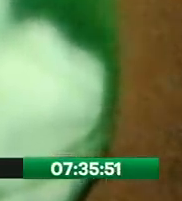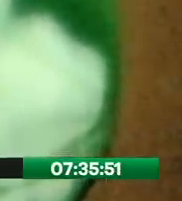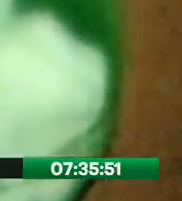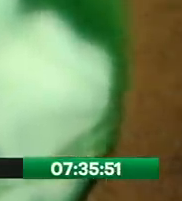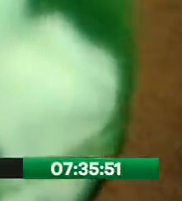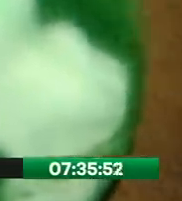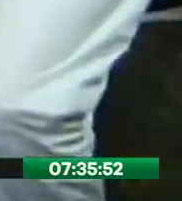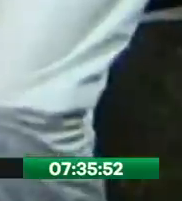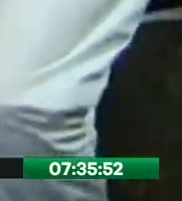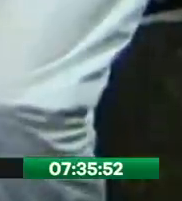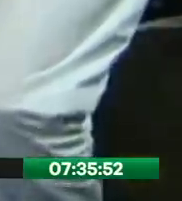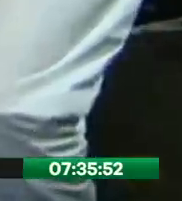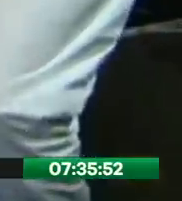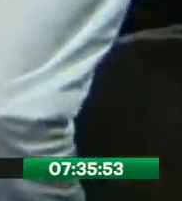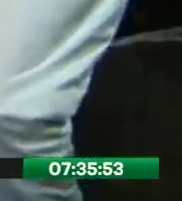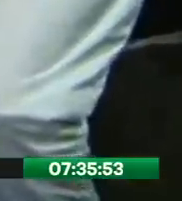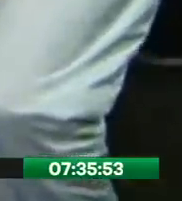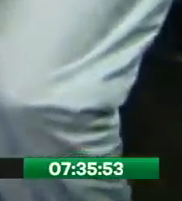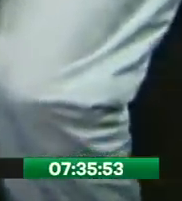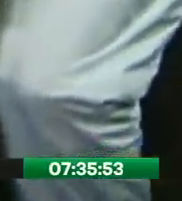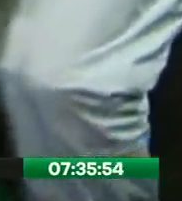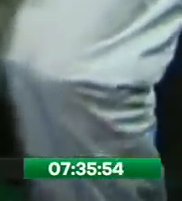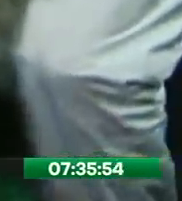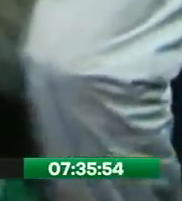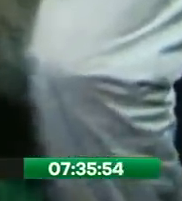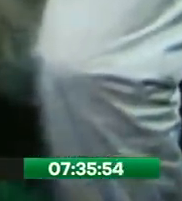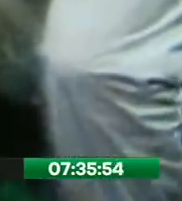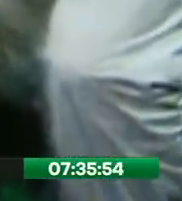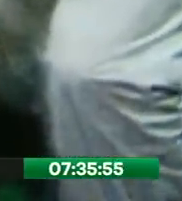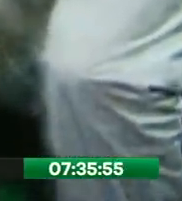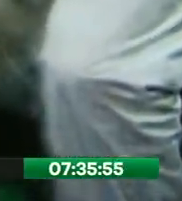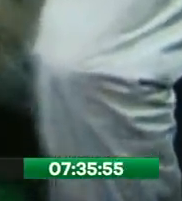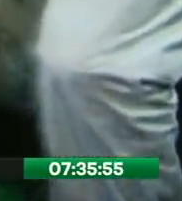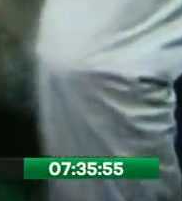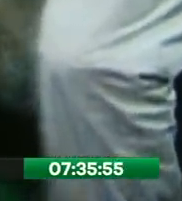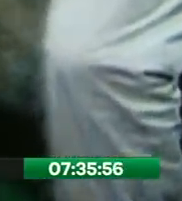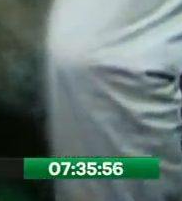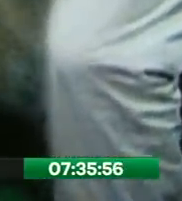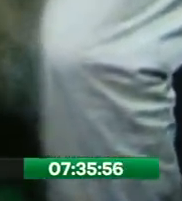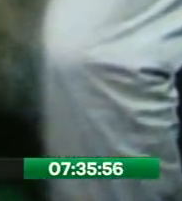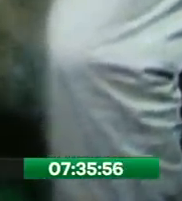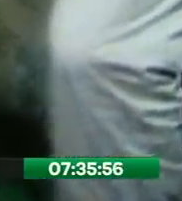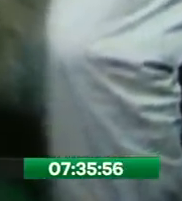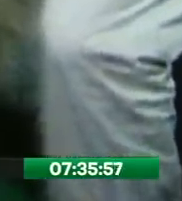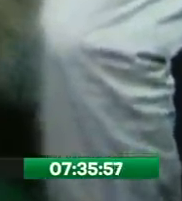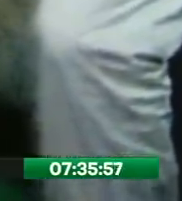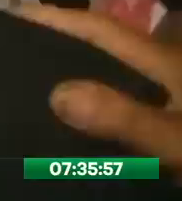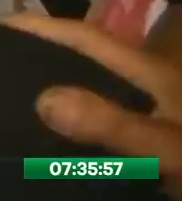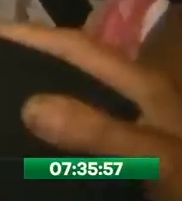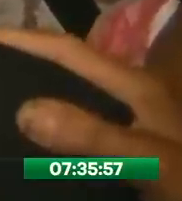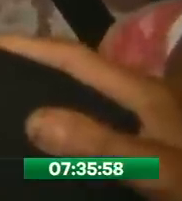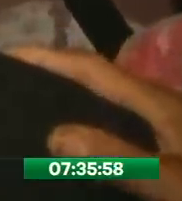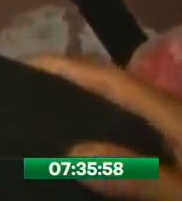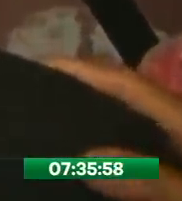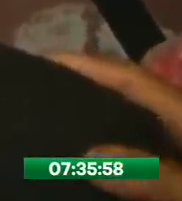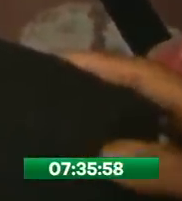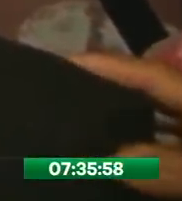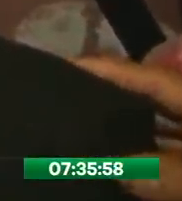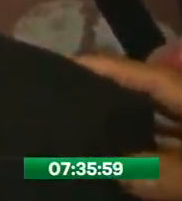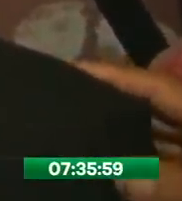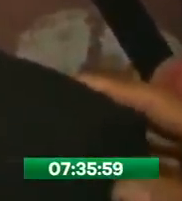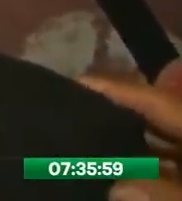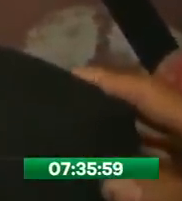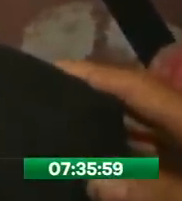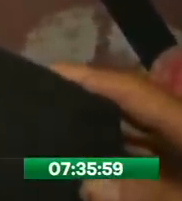son iglesias y no lo dejo botado. Nunca va a tener el perdón de Dios. Que la conciencia en esta fecha que es Navidad, que todo el mundo necesita tener